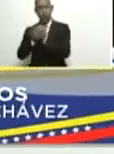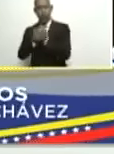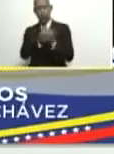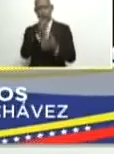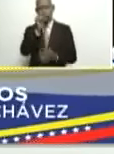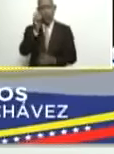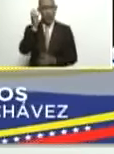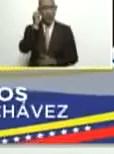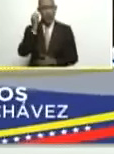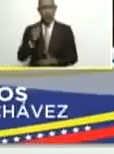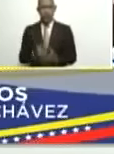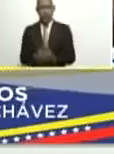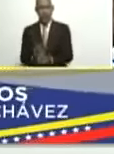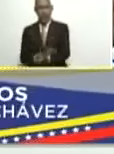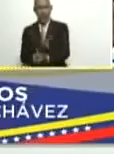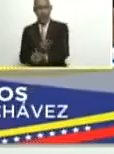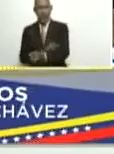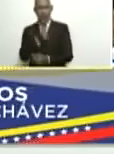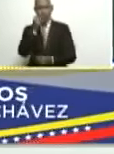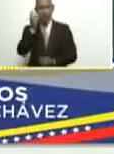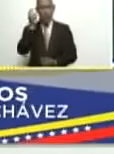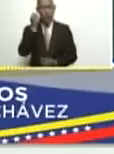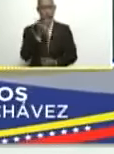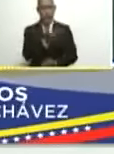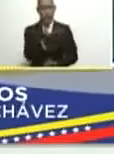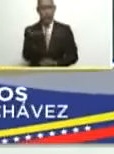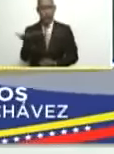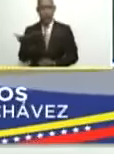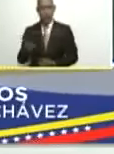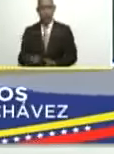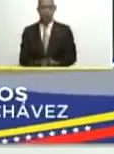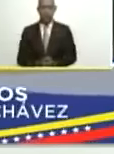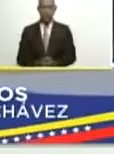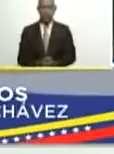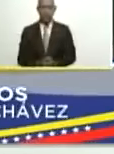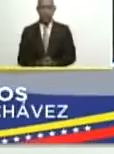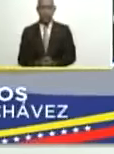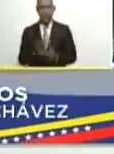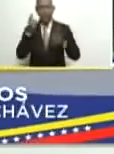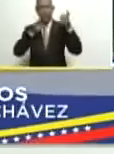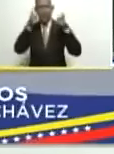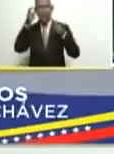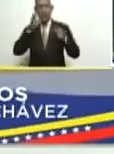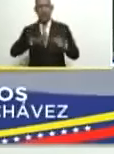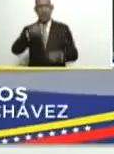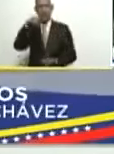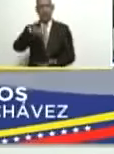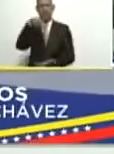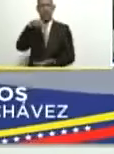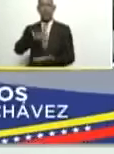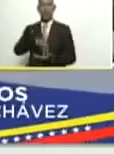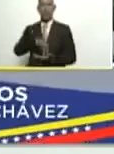camarados, hermanos y hermanas. Y allí estuvo el comandante.